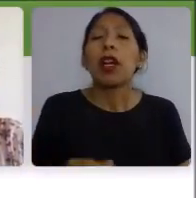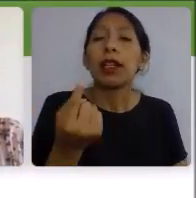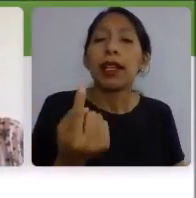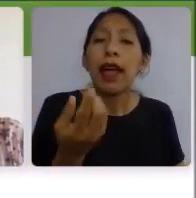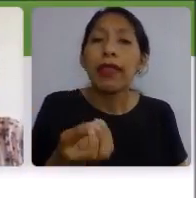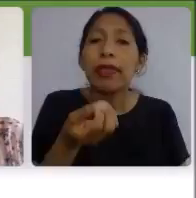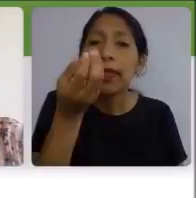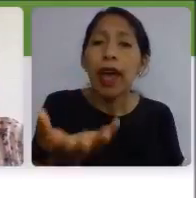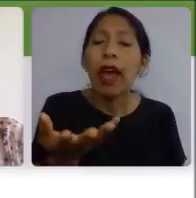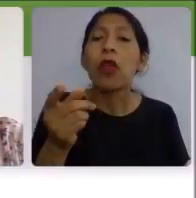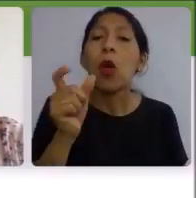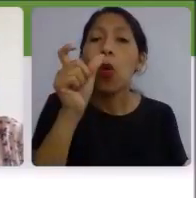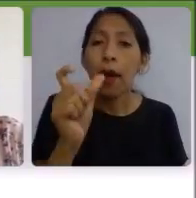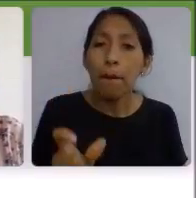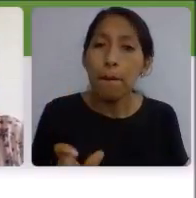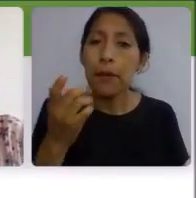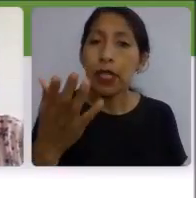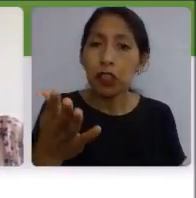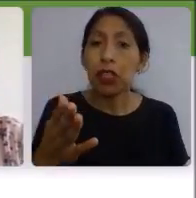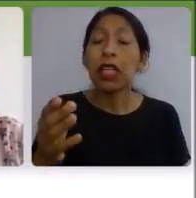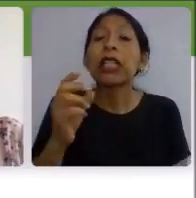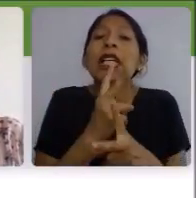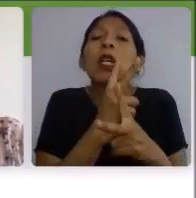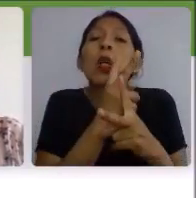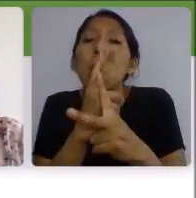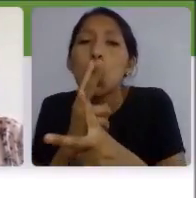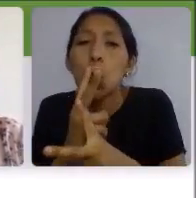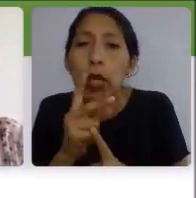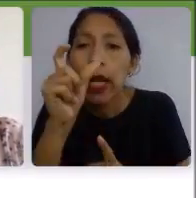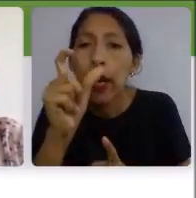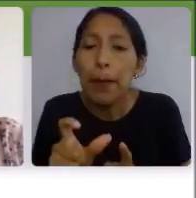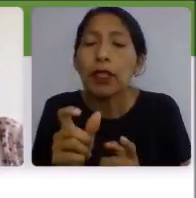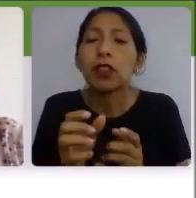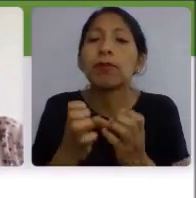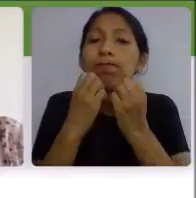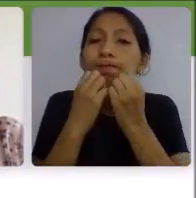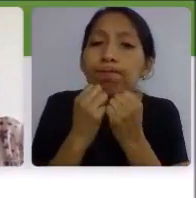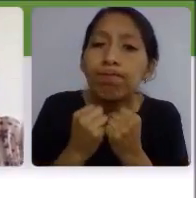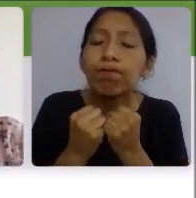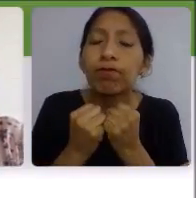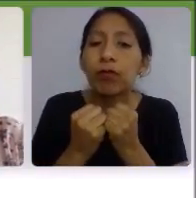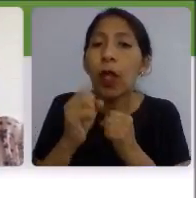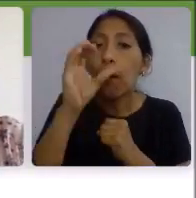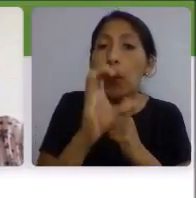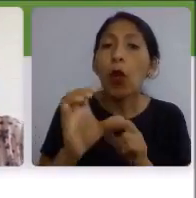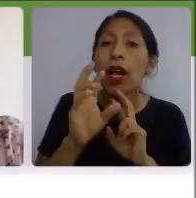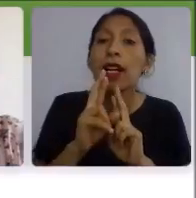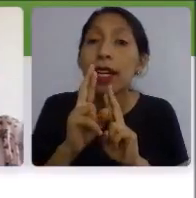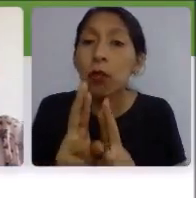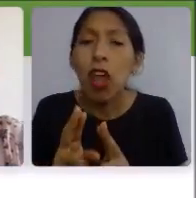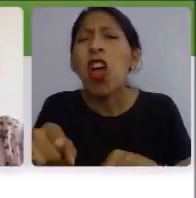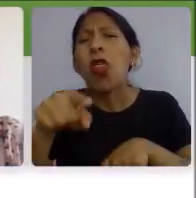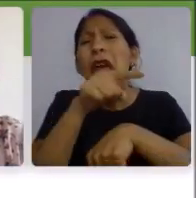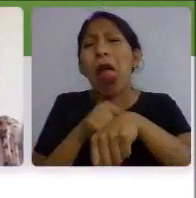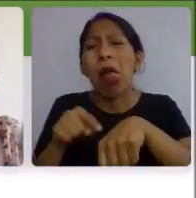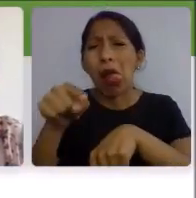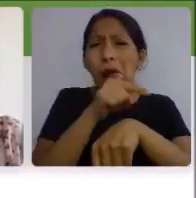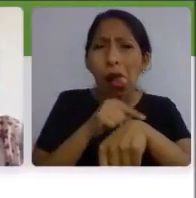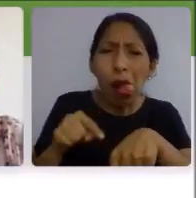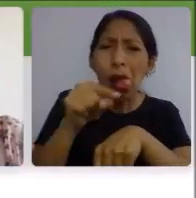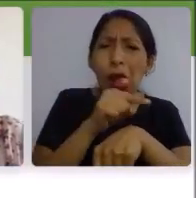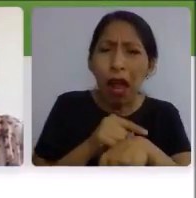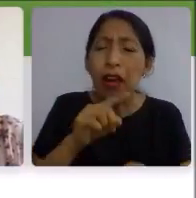a su cliente, que es lo que más ellos cuidan. Buscan una respuesta rápida, no te demores en responder